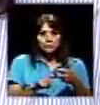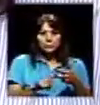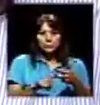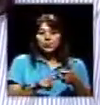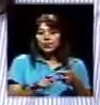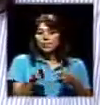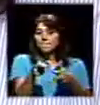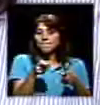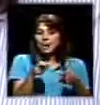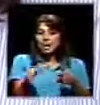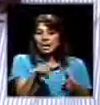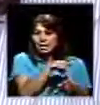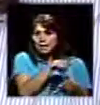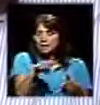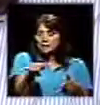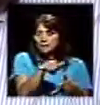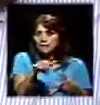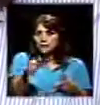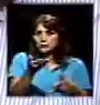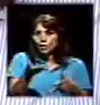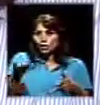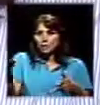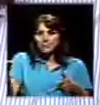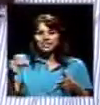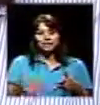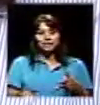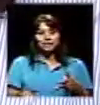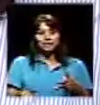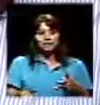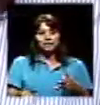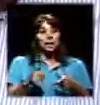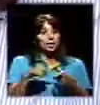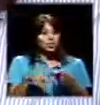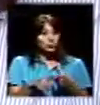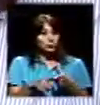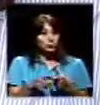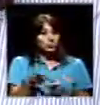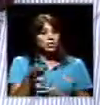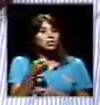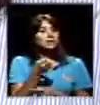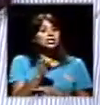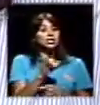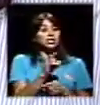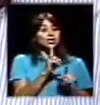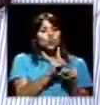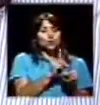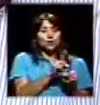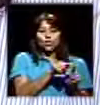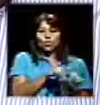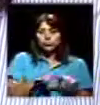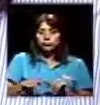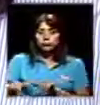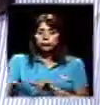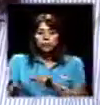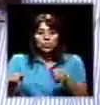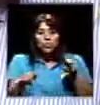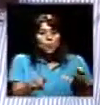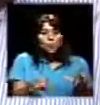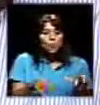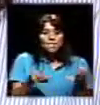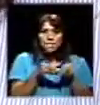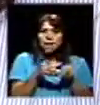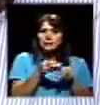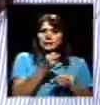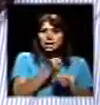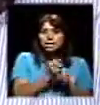y entonces, si uno puede ser incluso más eficiente que todas las demás, ¿qué tenemos que hacer para que